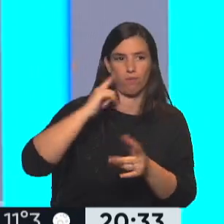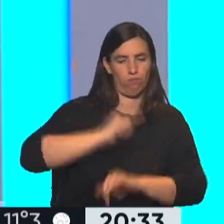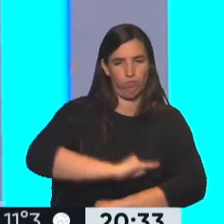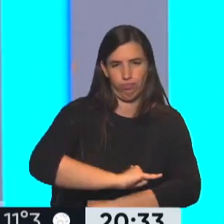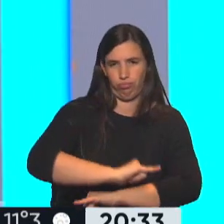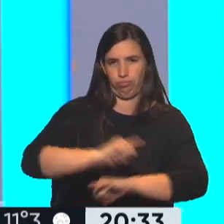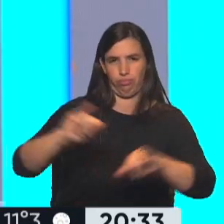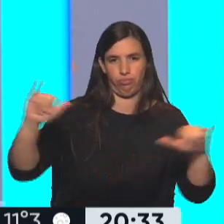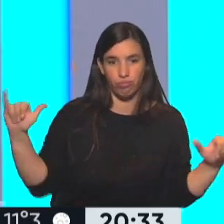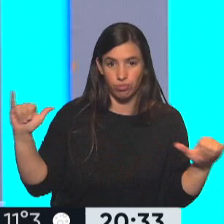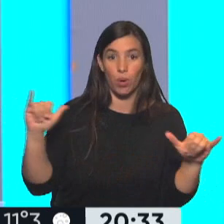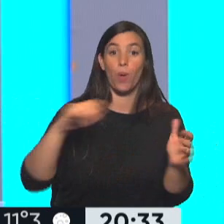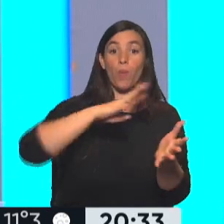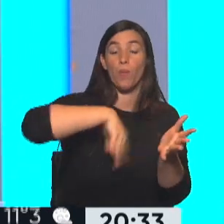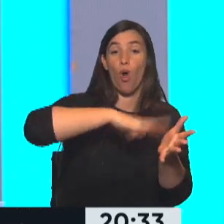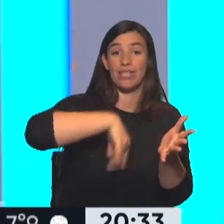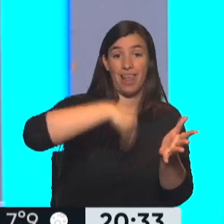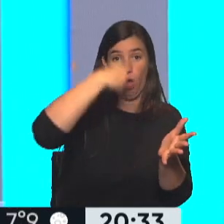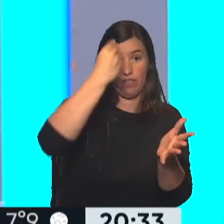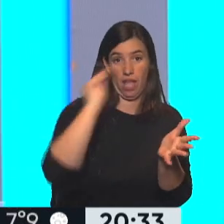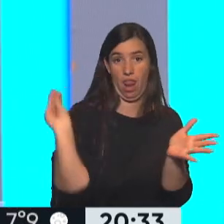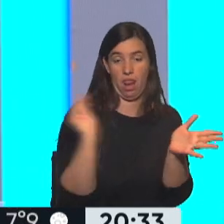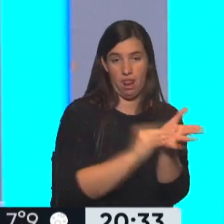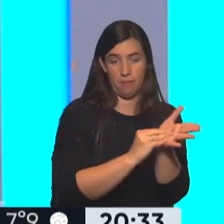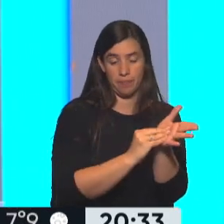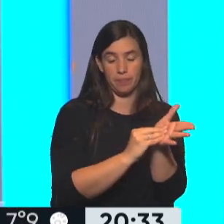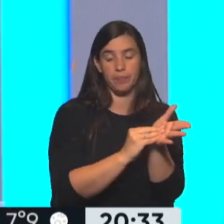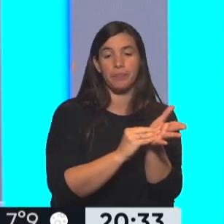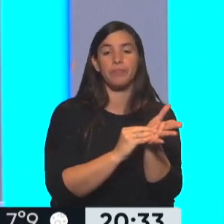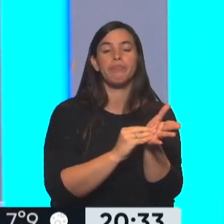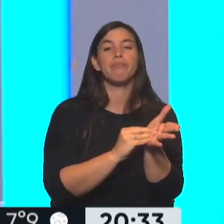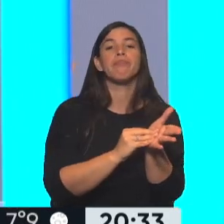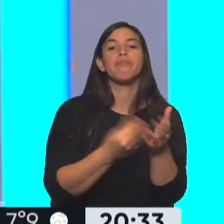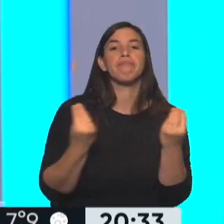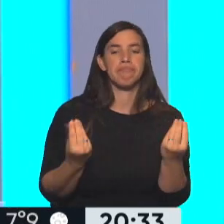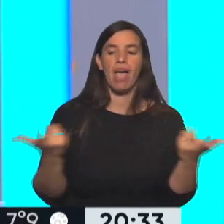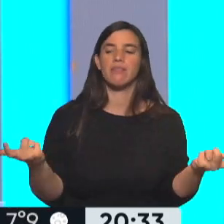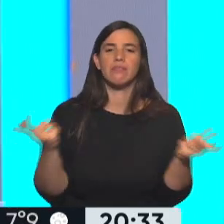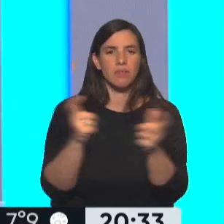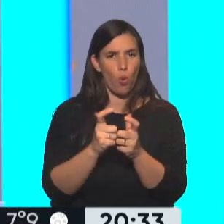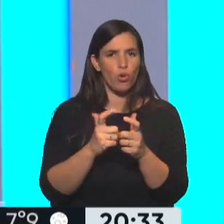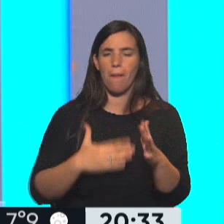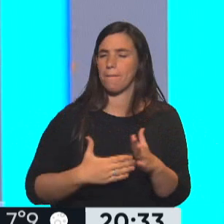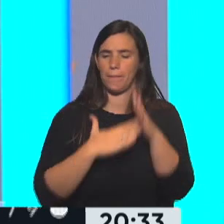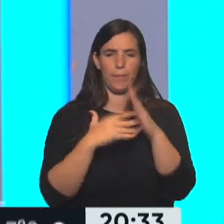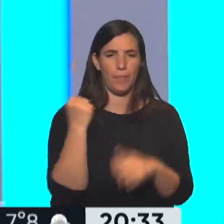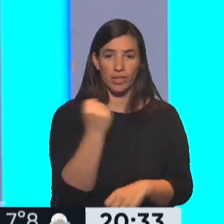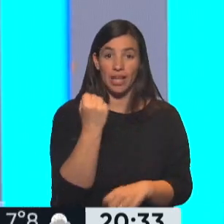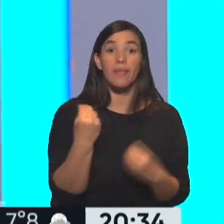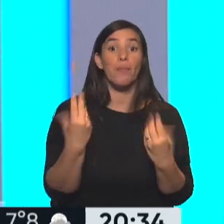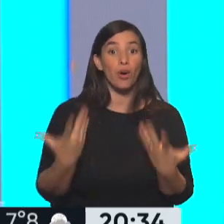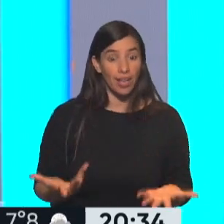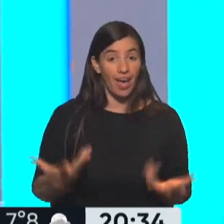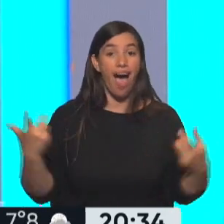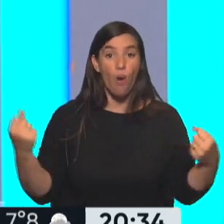una resolución en el boletín oficial. Sí. Se trata de una reunión clave porque se definiría el valor